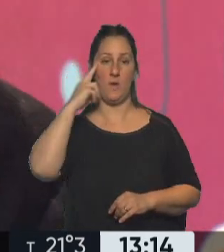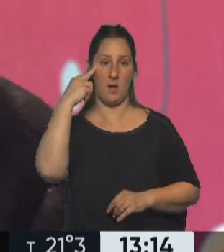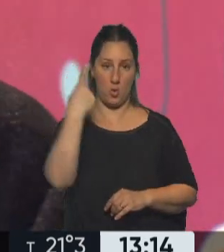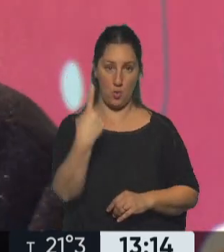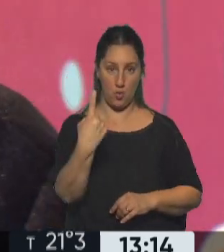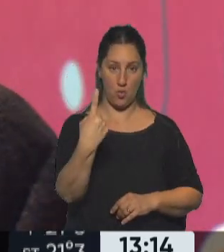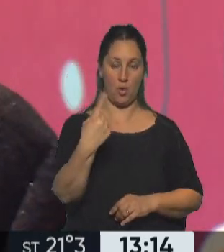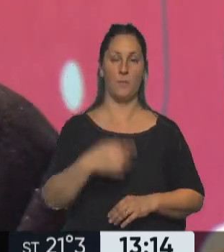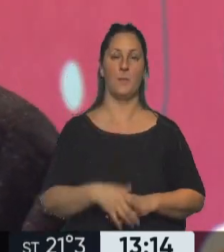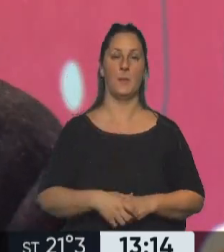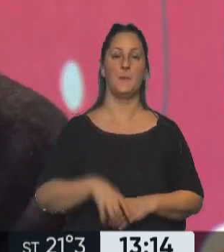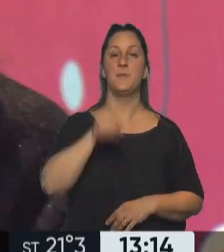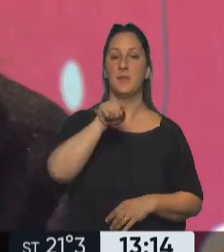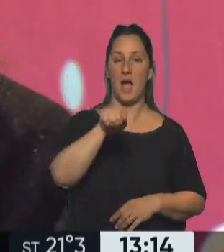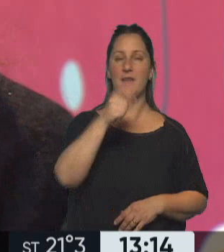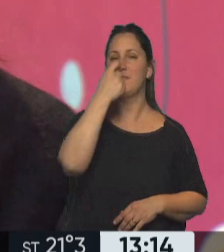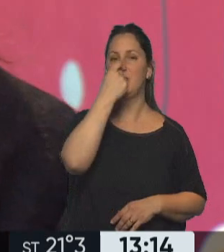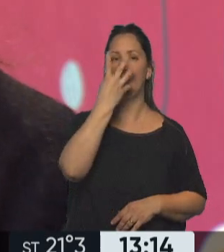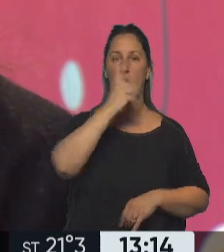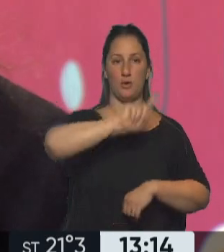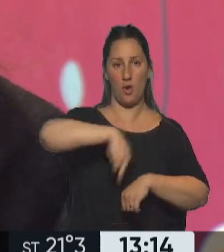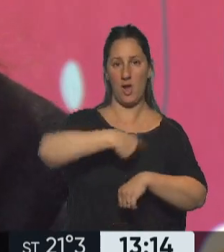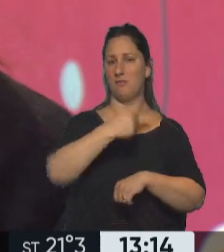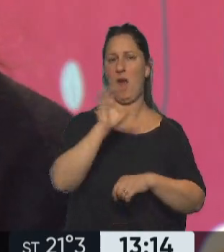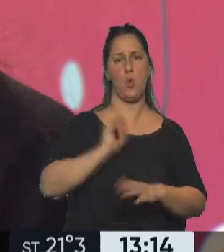0800-999-0091, que responde las 24 horas, los